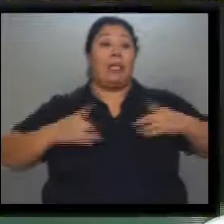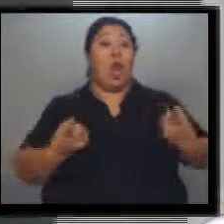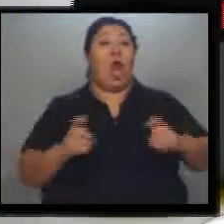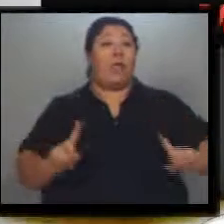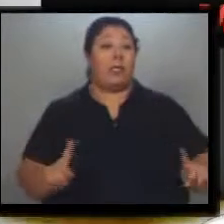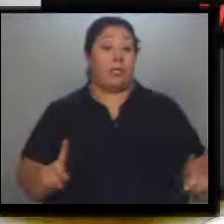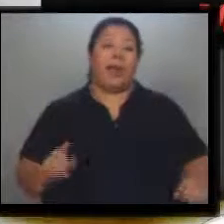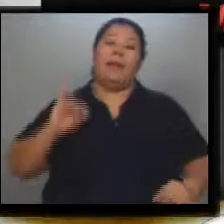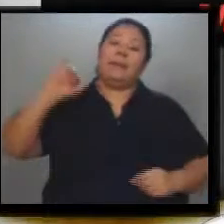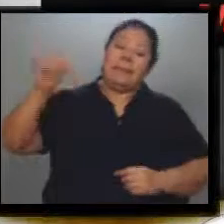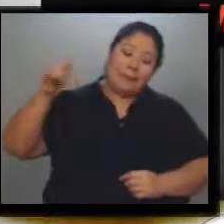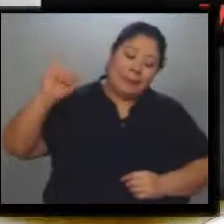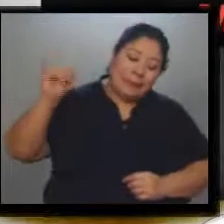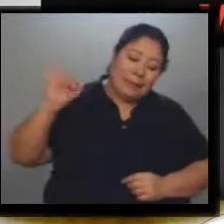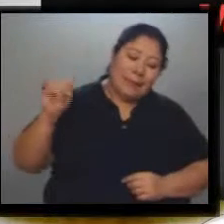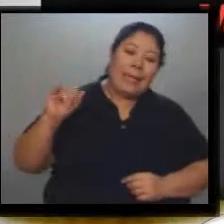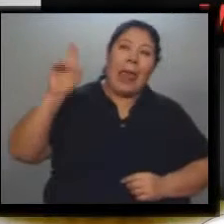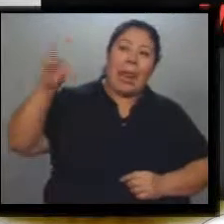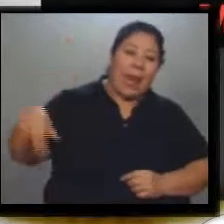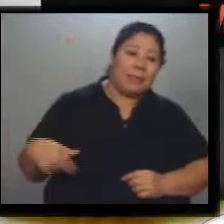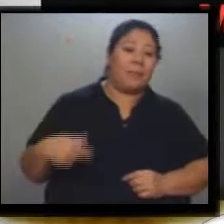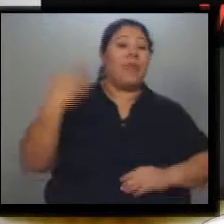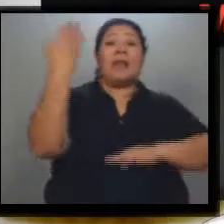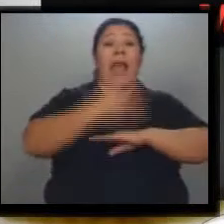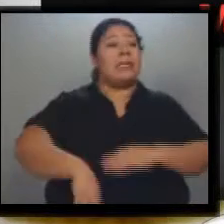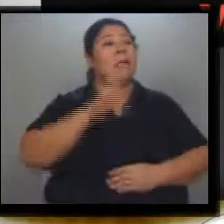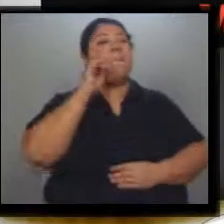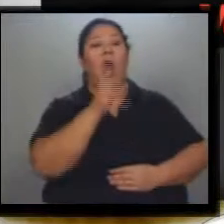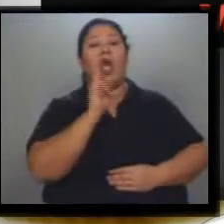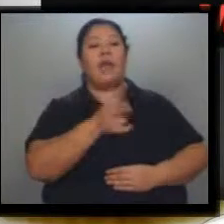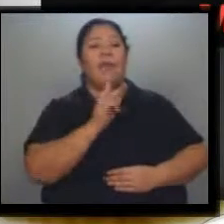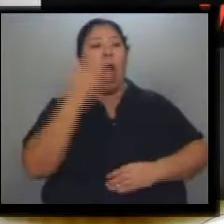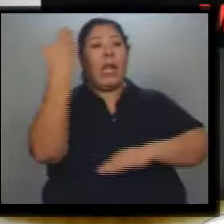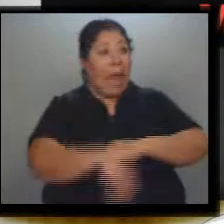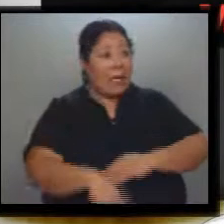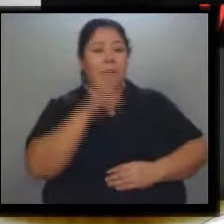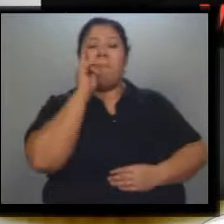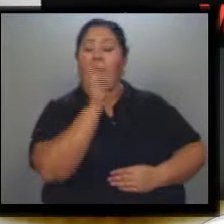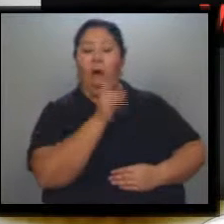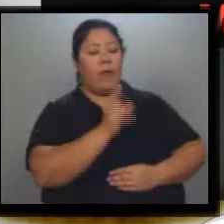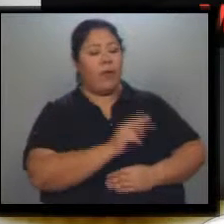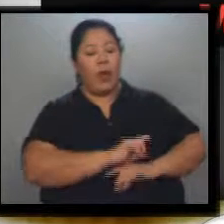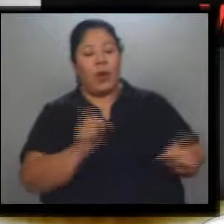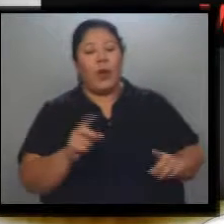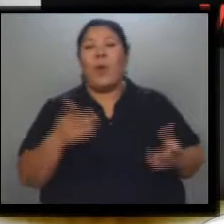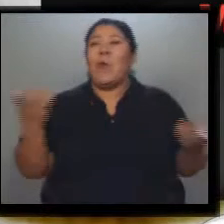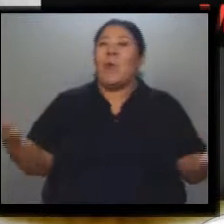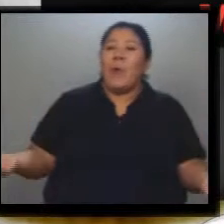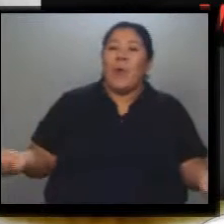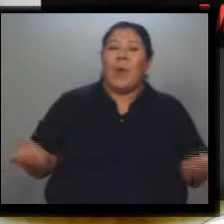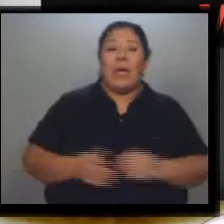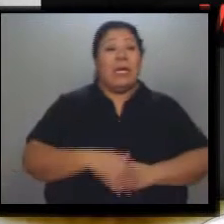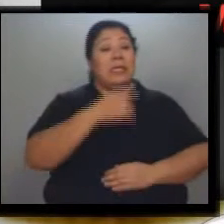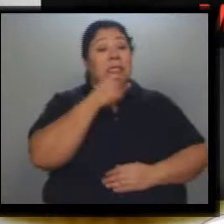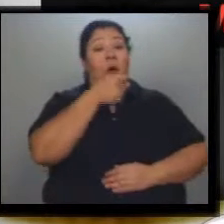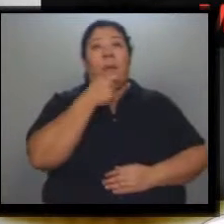ver, el taxi, esas cosas que taxi, a veces el taxi tenemos... está prohibido, el taxi. ¿Qué taxi? Mira. Pero sabés que también, sí. Digo, si vos vas